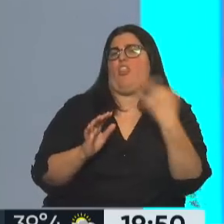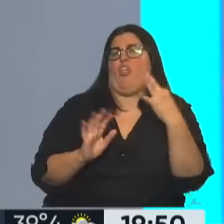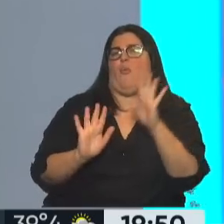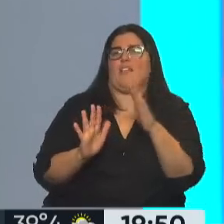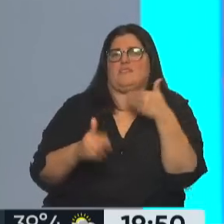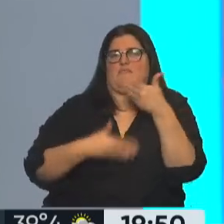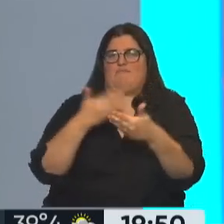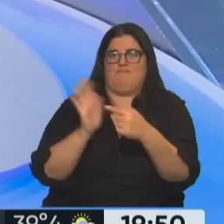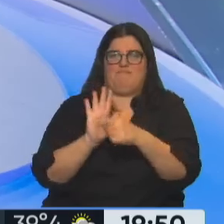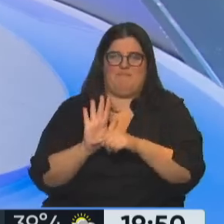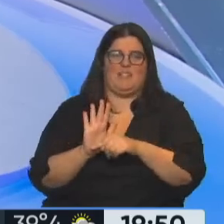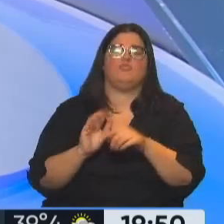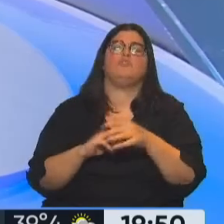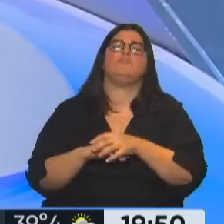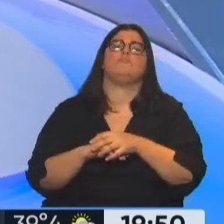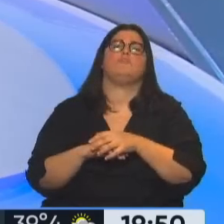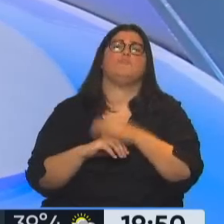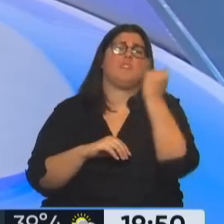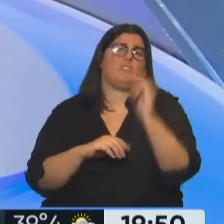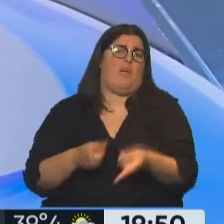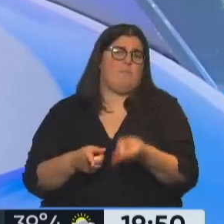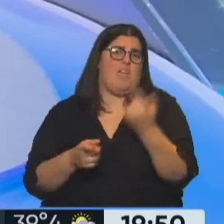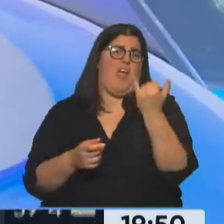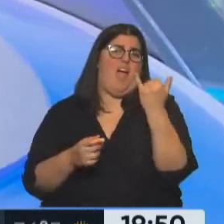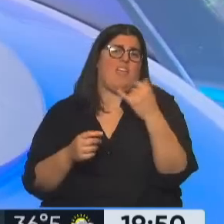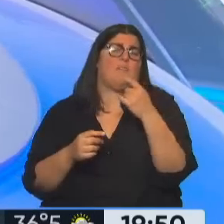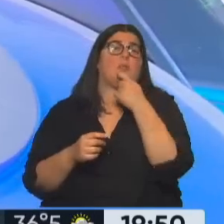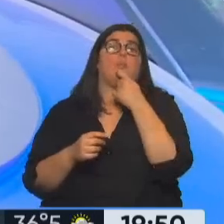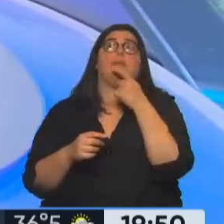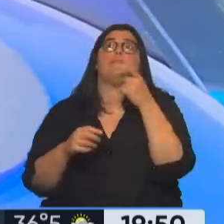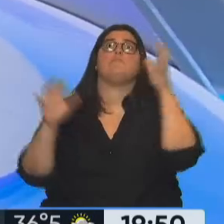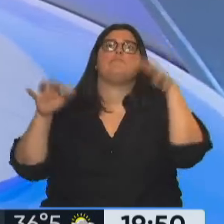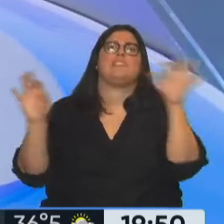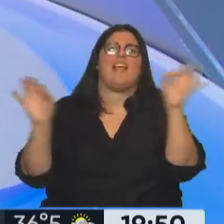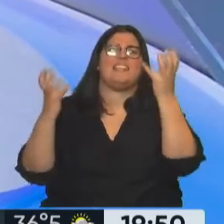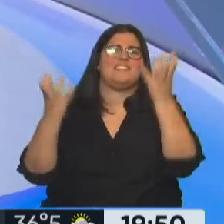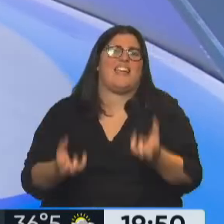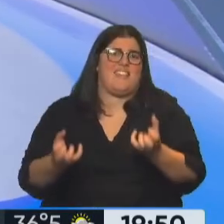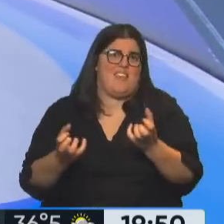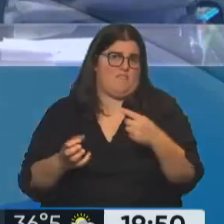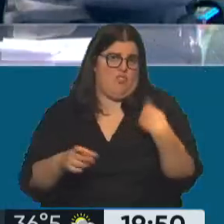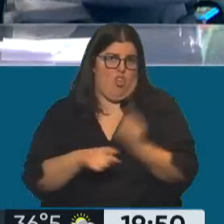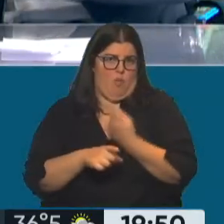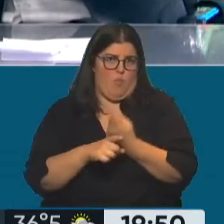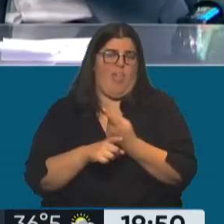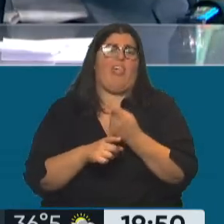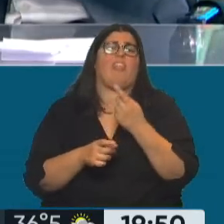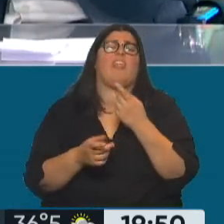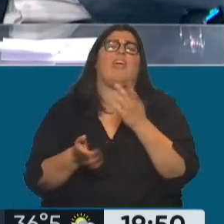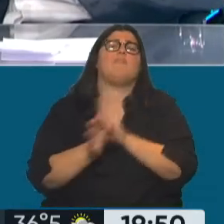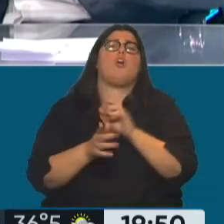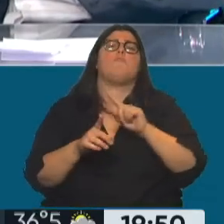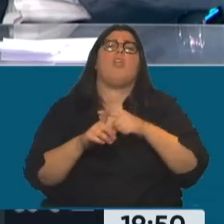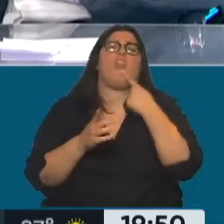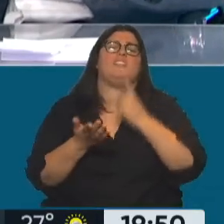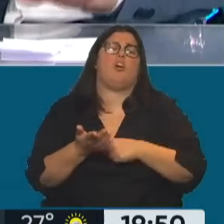política económica. Perdés todas las herramientas. Sí, obvio. Tenés una sequía. ¿Qué haces? No podés emitir, claro. No podés hacer política fiscal, la industria